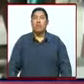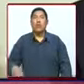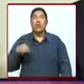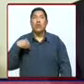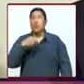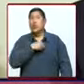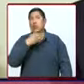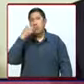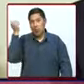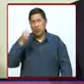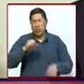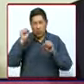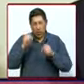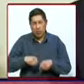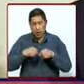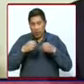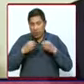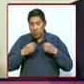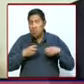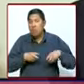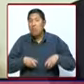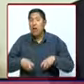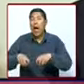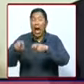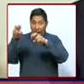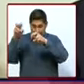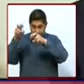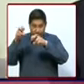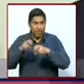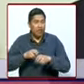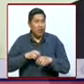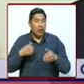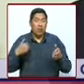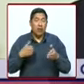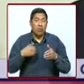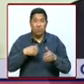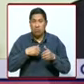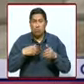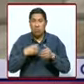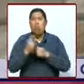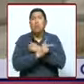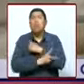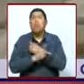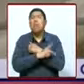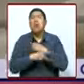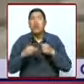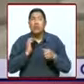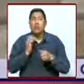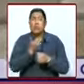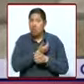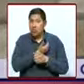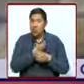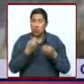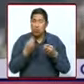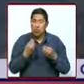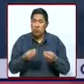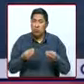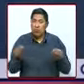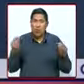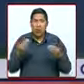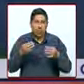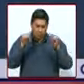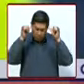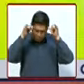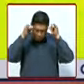Tendremos mejores posibilidades para transitar en los países vecinos con nuestros productos, tanto